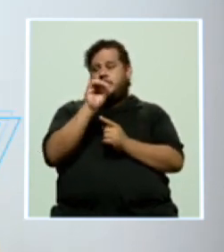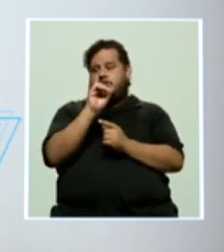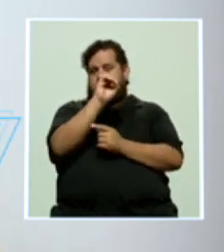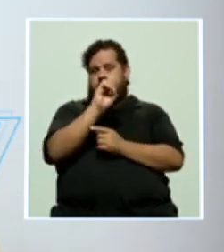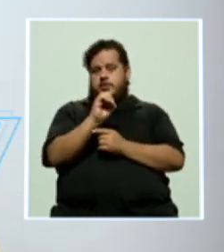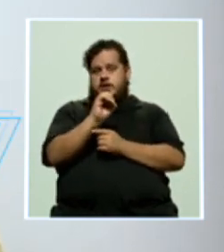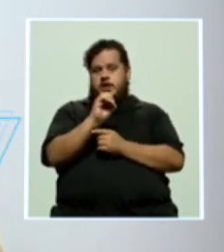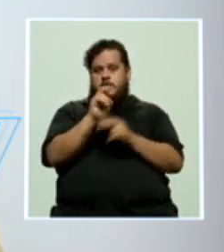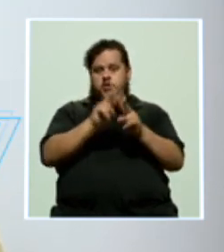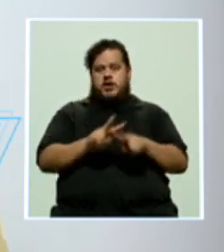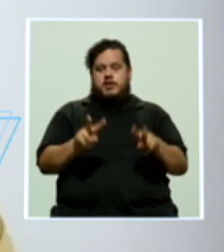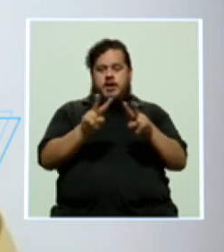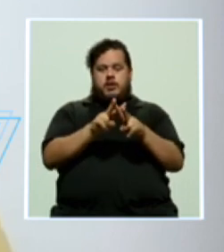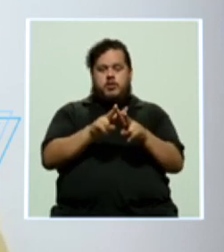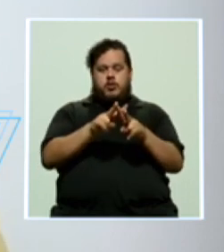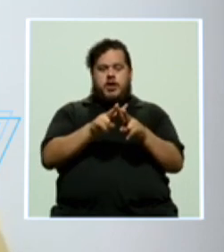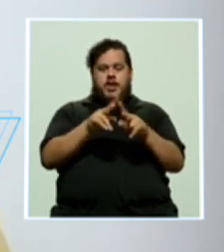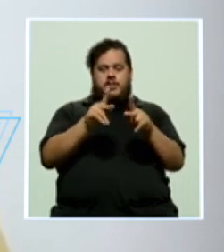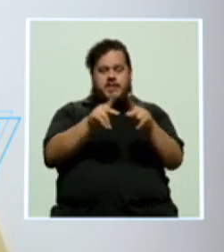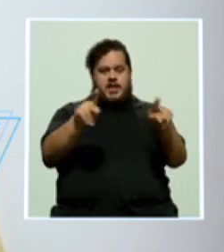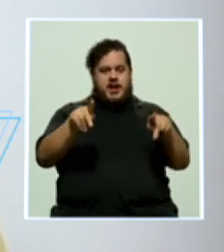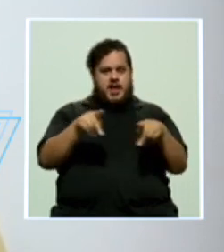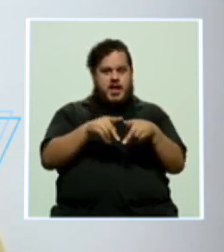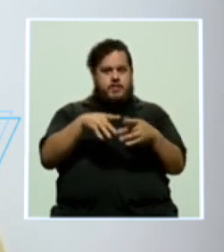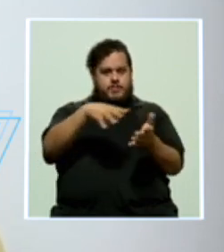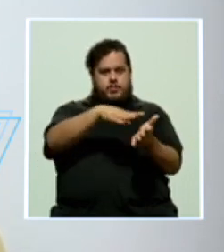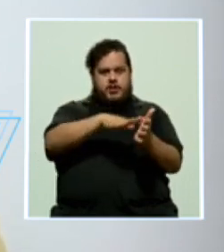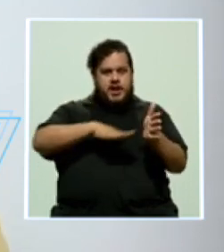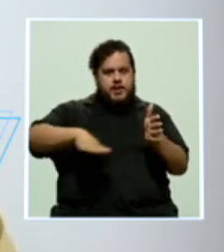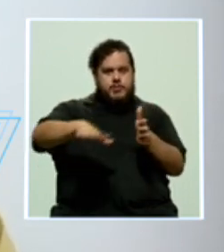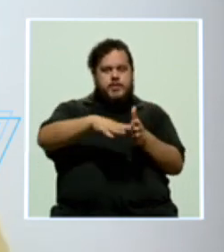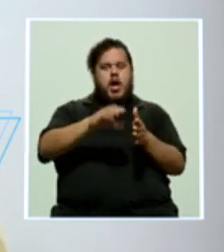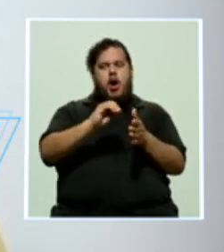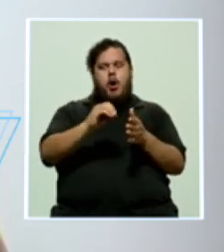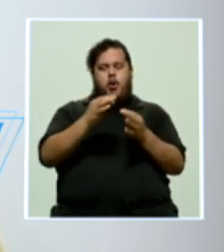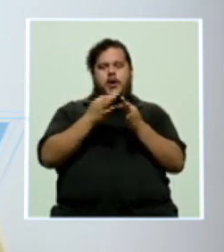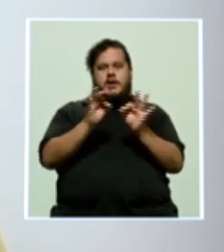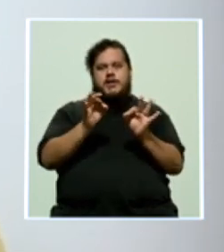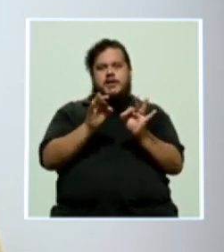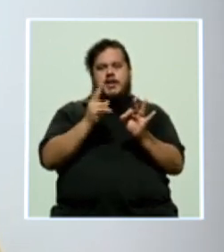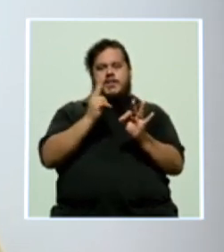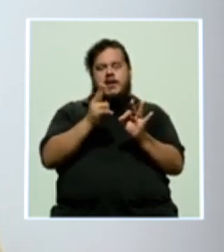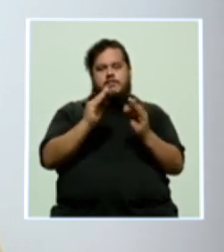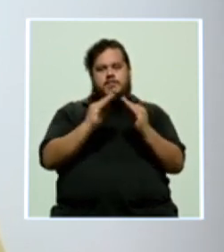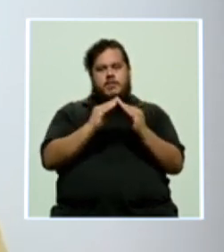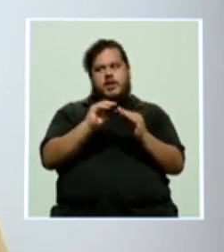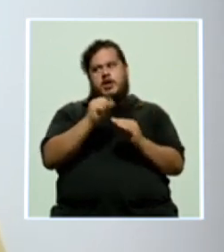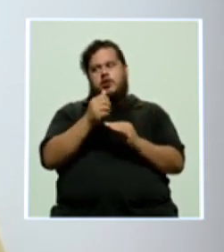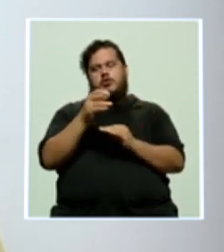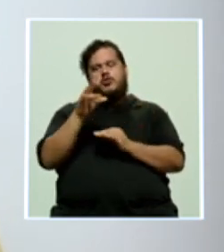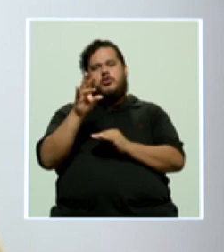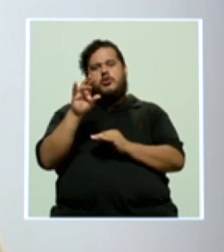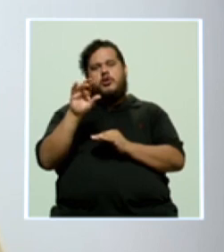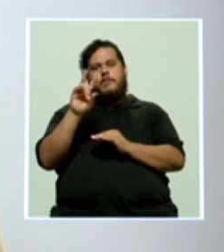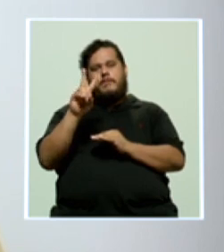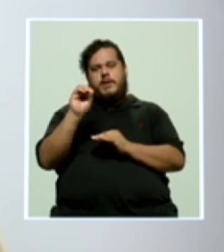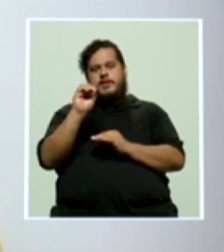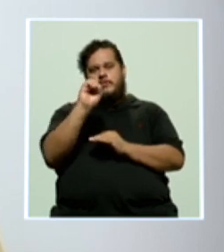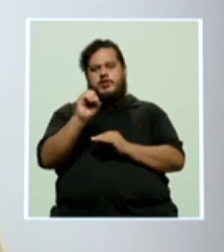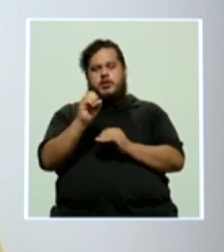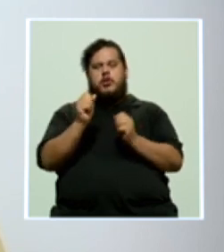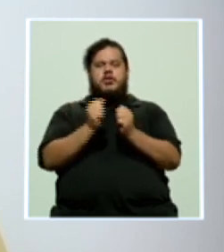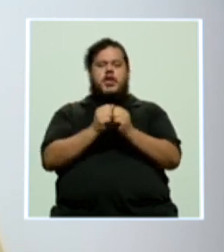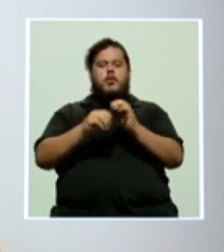valor de la propiedad con garantía de la misma vivienda y el otro 20% cubierto a través de un fondo de